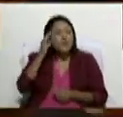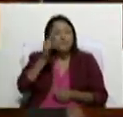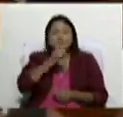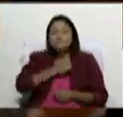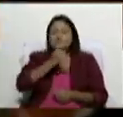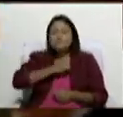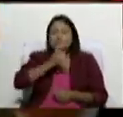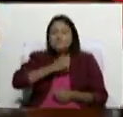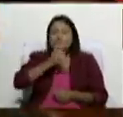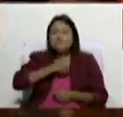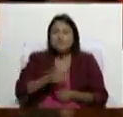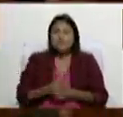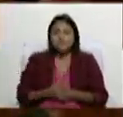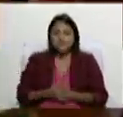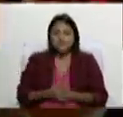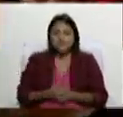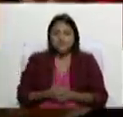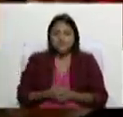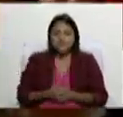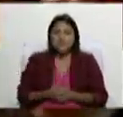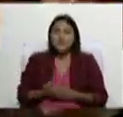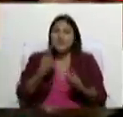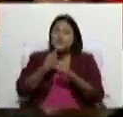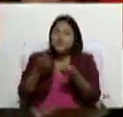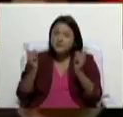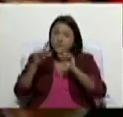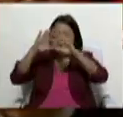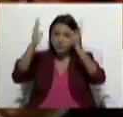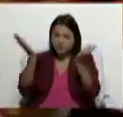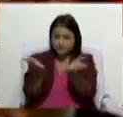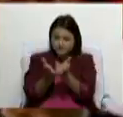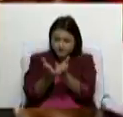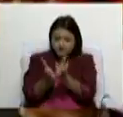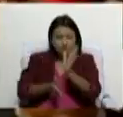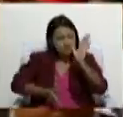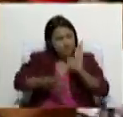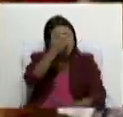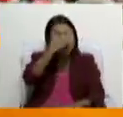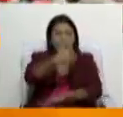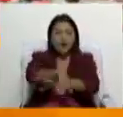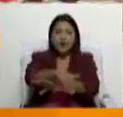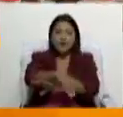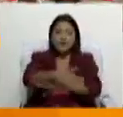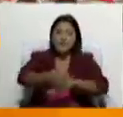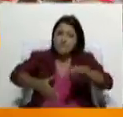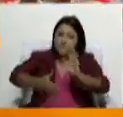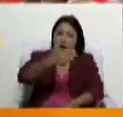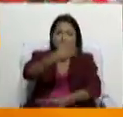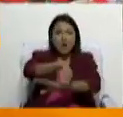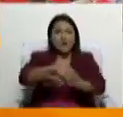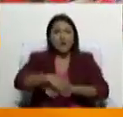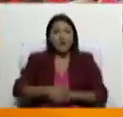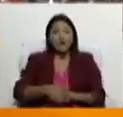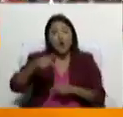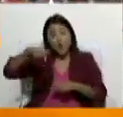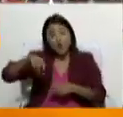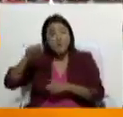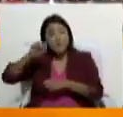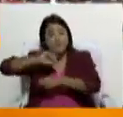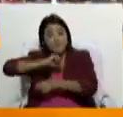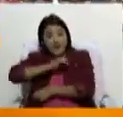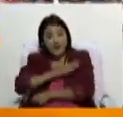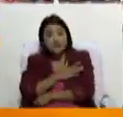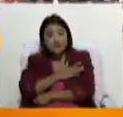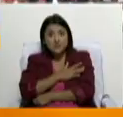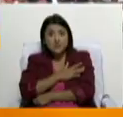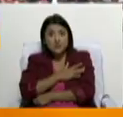resistiendo. Pero le decimos al mundo, salgamos a la calle, salgamos a la calle. Hoy es Palestina,